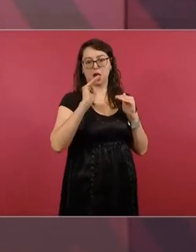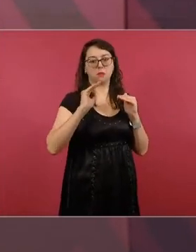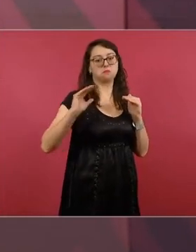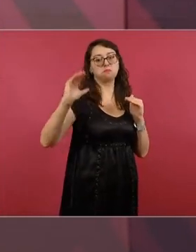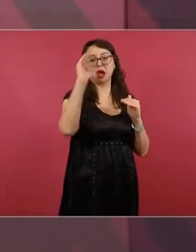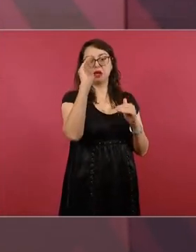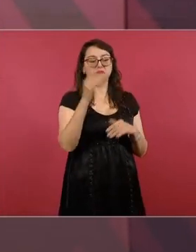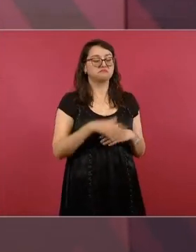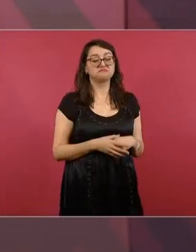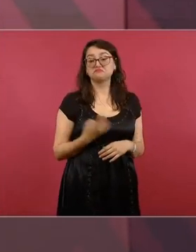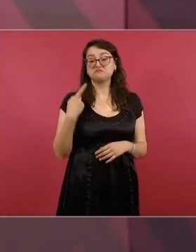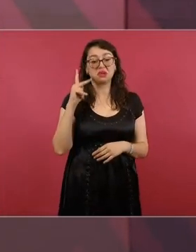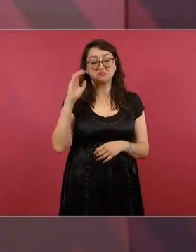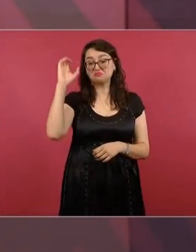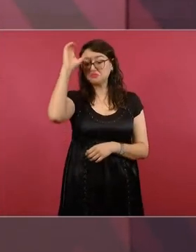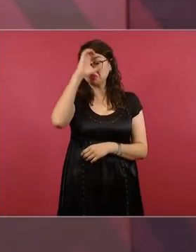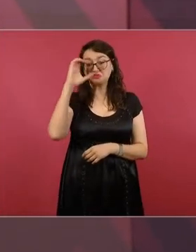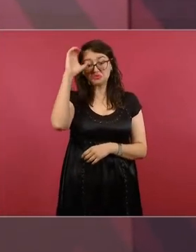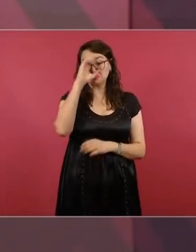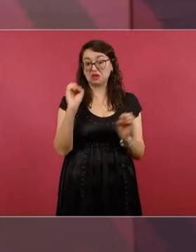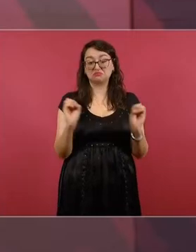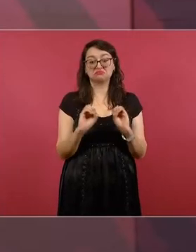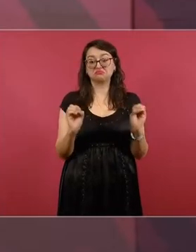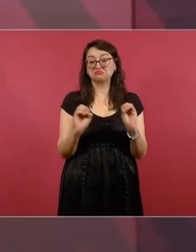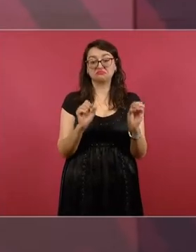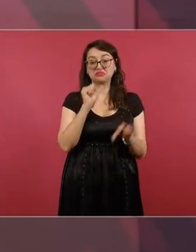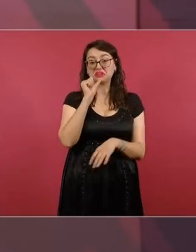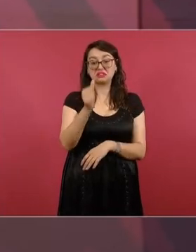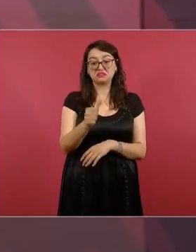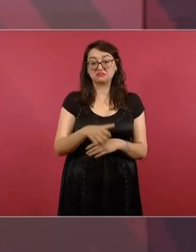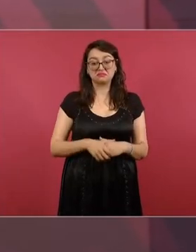pero con muy poca cultura.